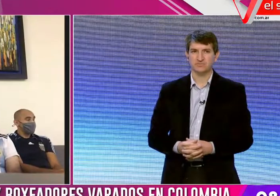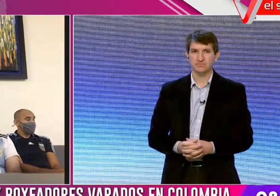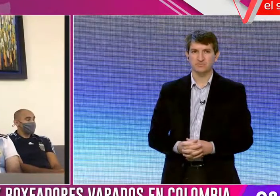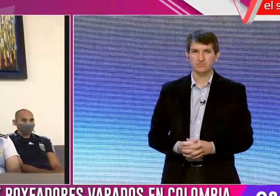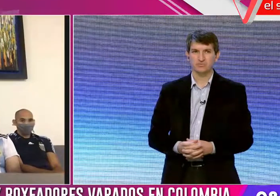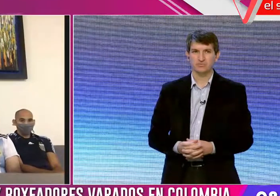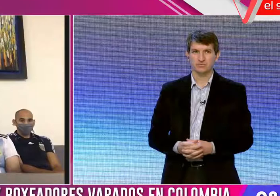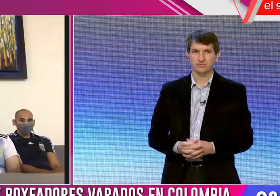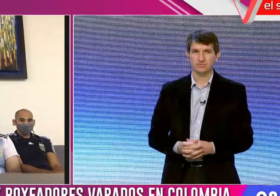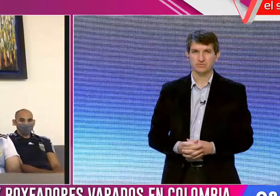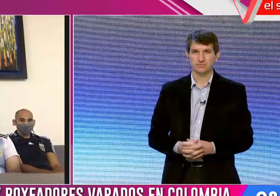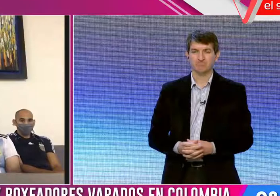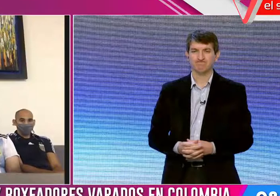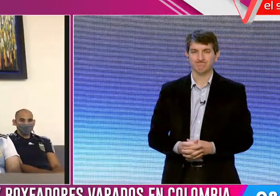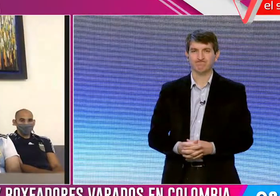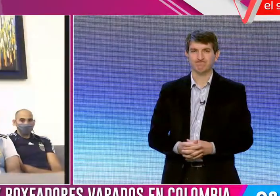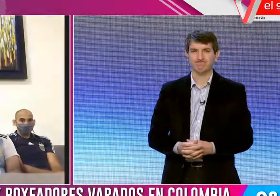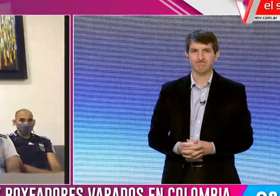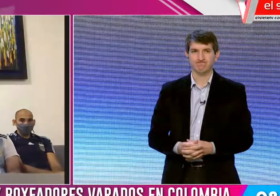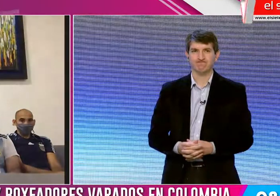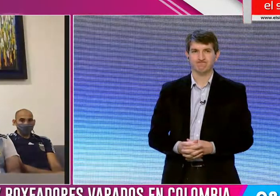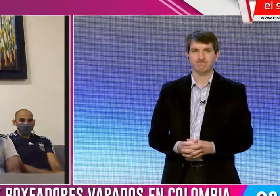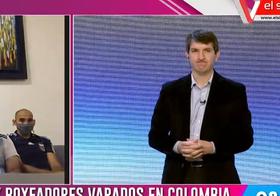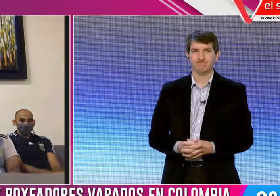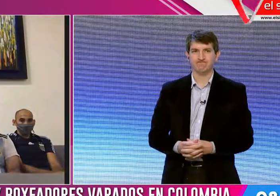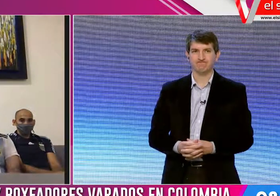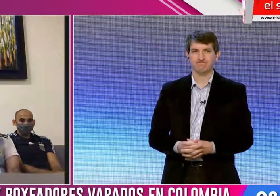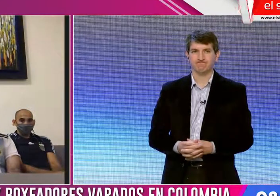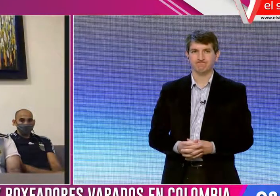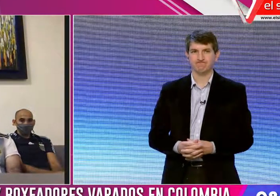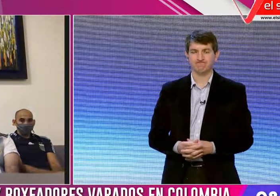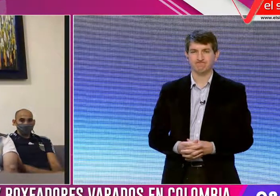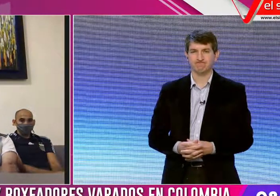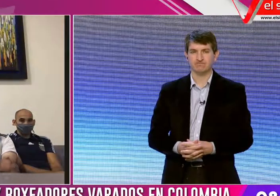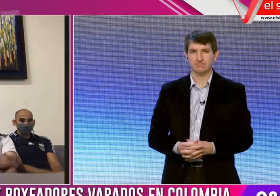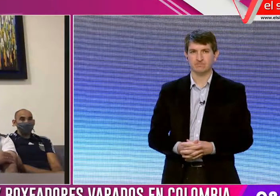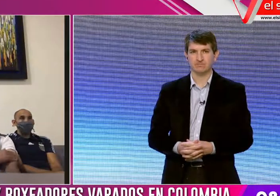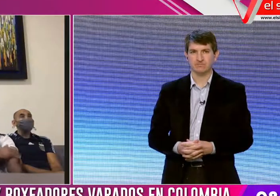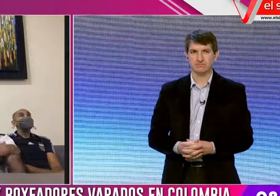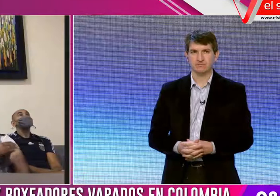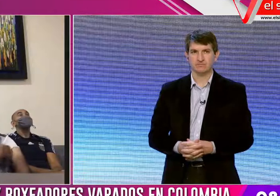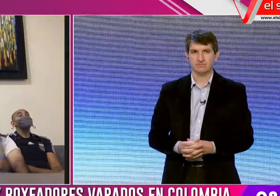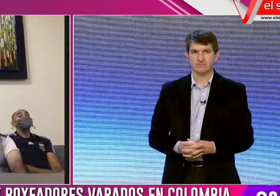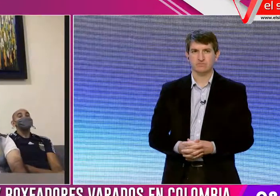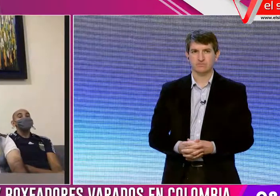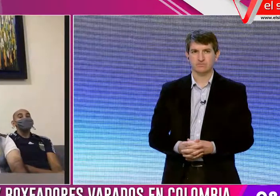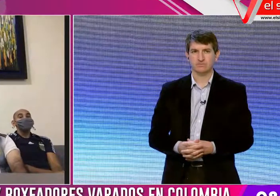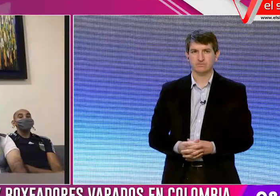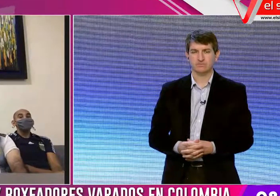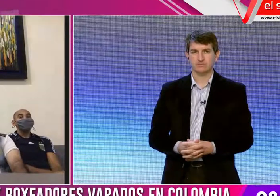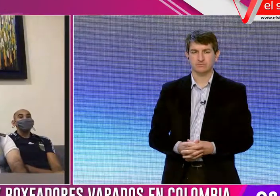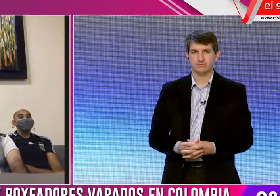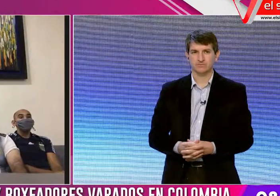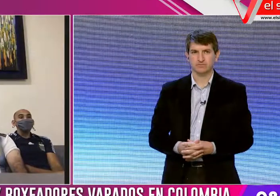volver a nuestro país, que es lo que queremos. Porque nosotros venimos, como decimos, a un trabajo, ¿ves? Por más que nos